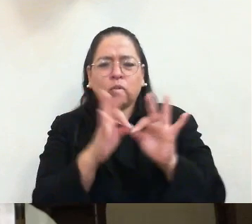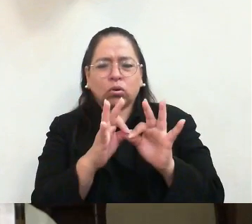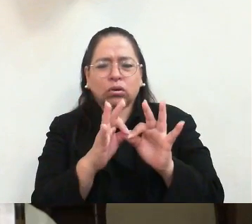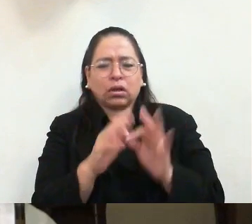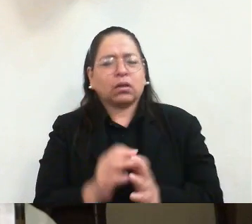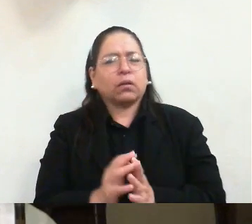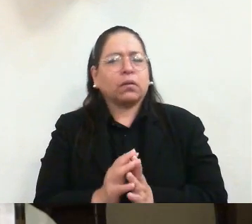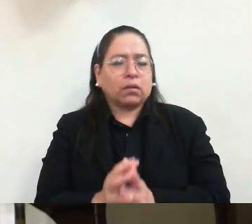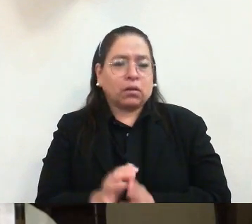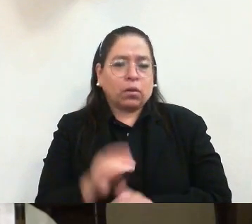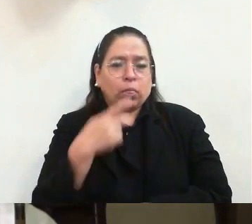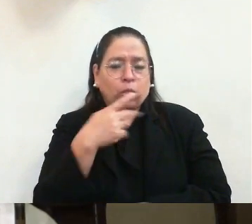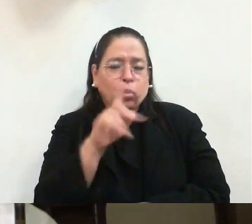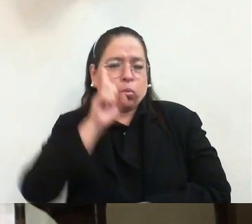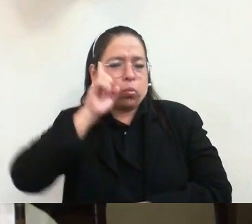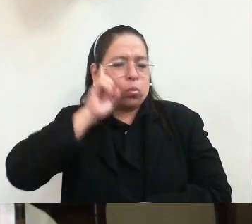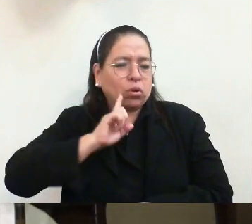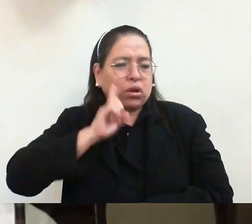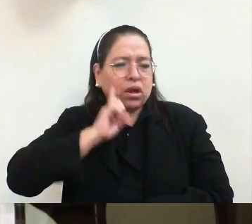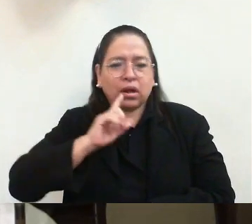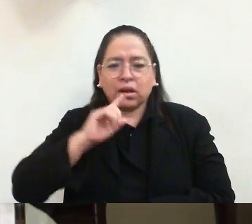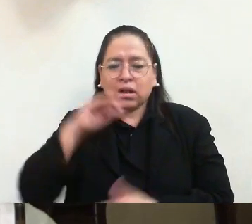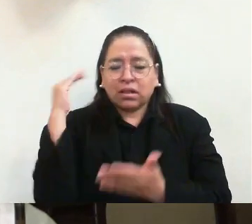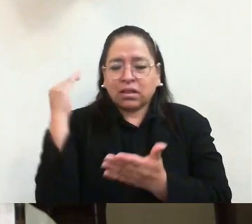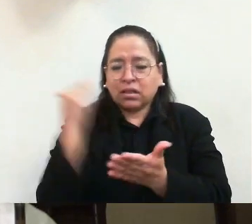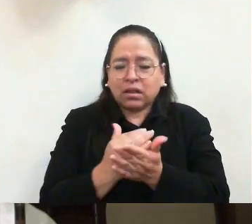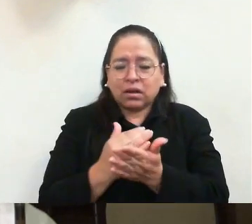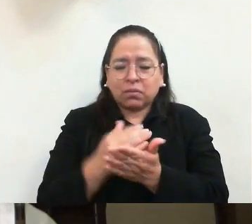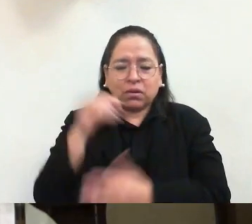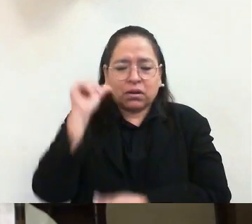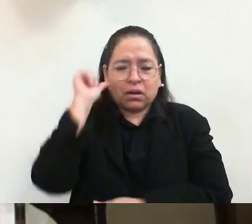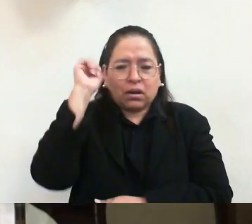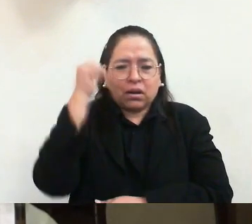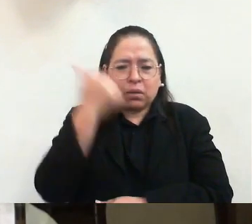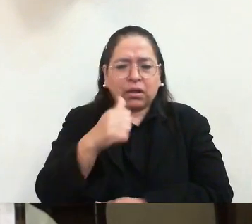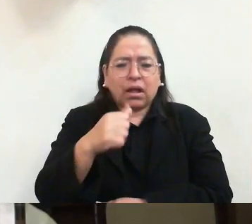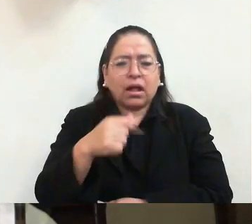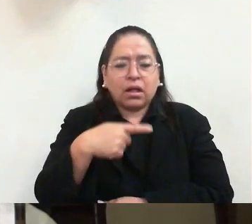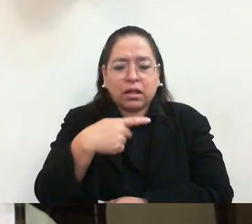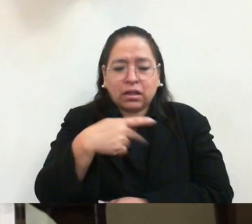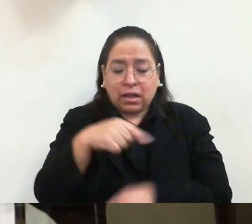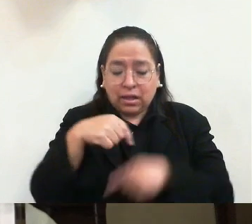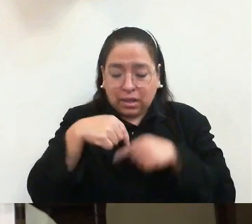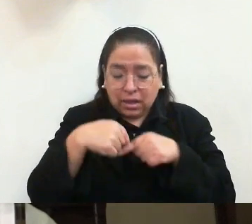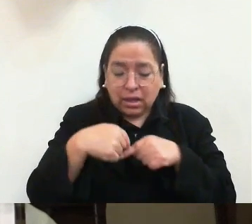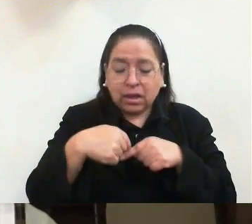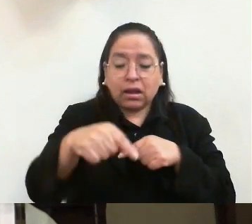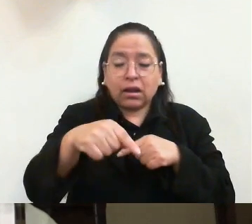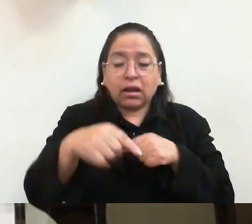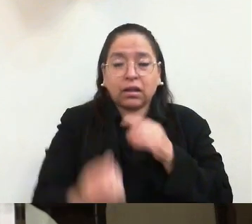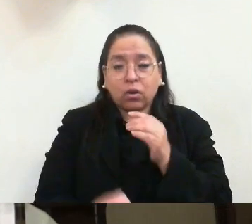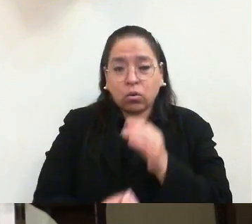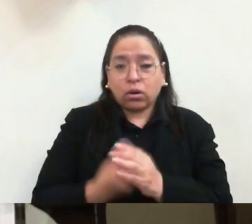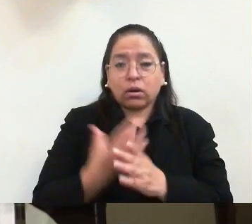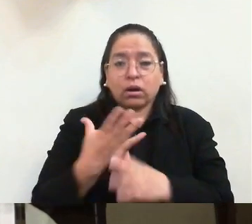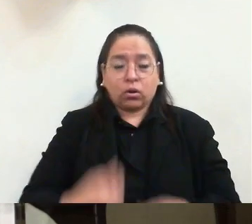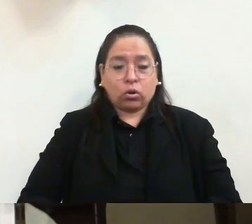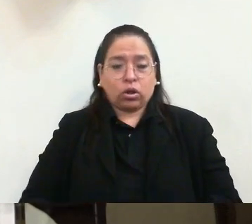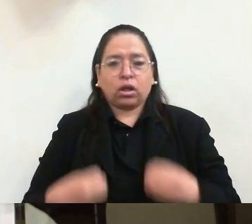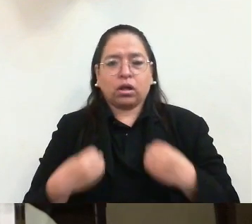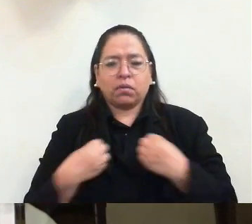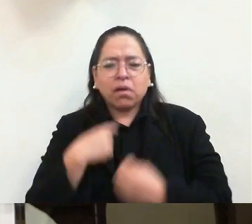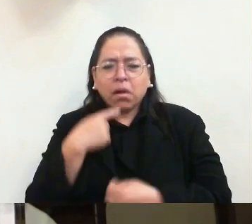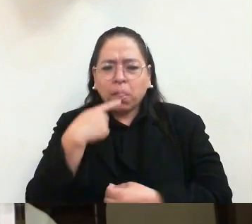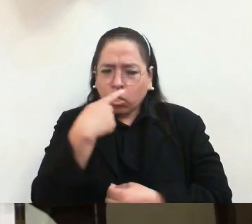vuelvas a pecar inicia nuevamente tienes derecho a